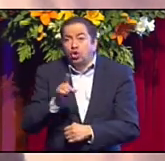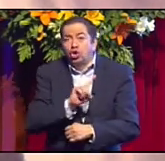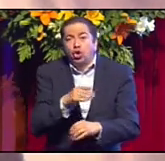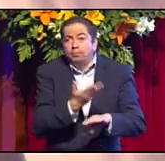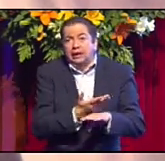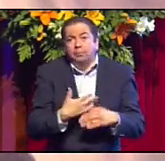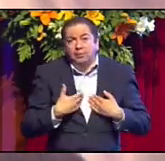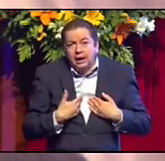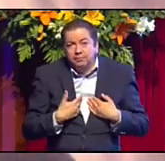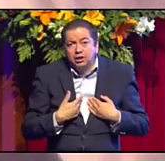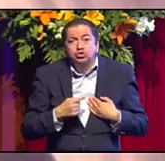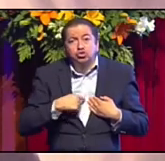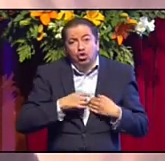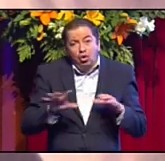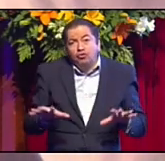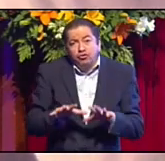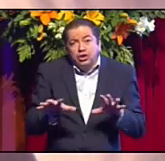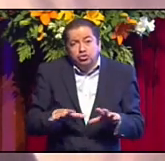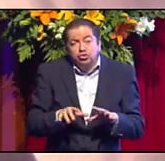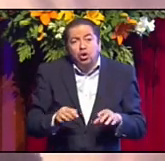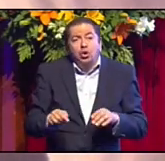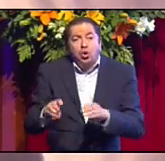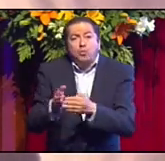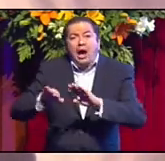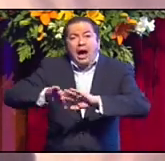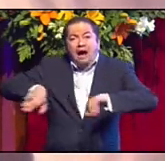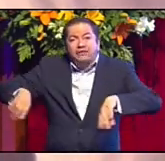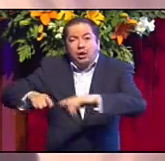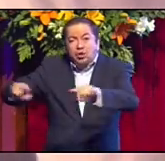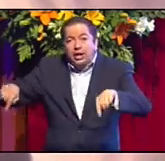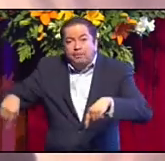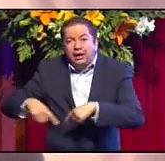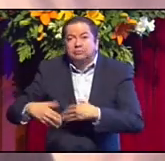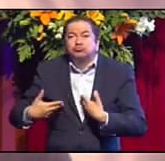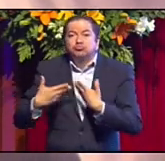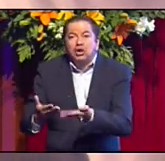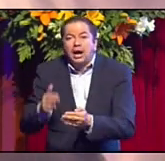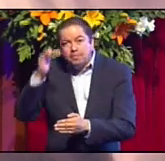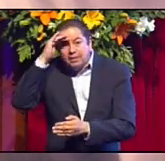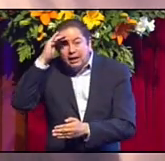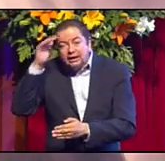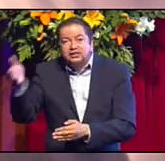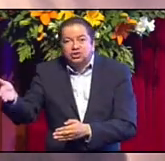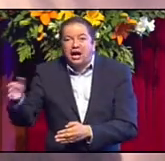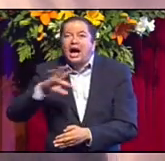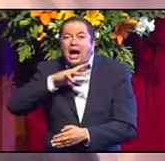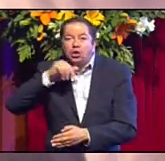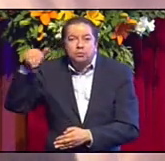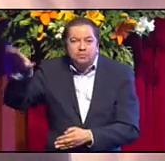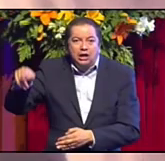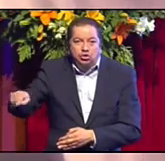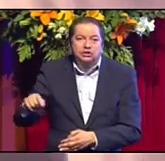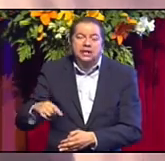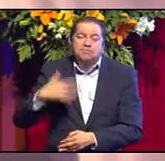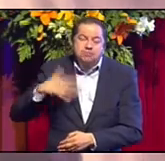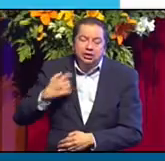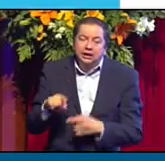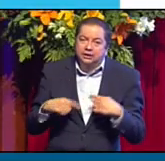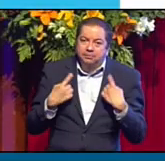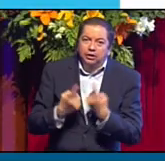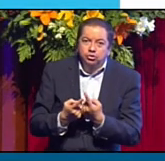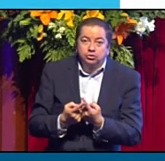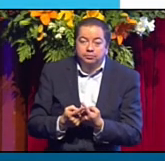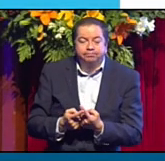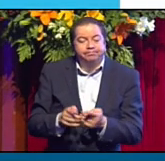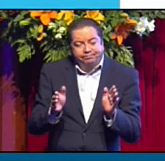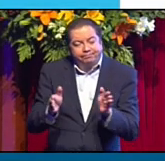para mí. Lo que estoy tratando es que me abran un espacio para entregar mi experiencia. Por eso los adultos mayores son tan importantes para nosotros.